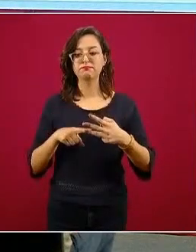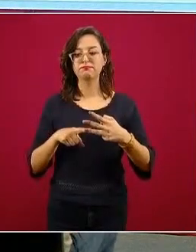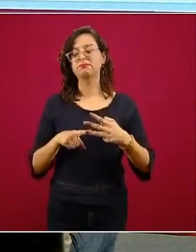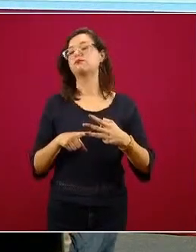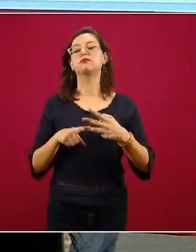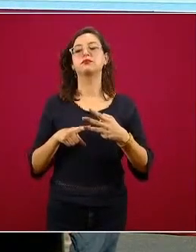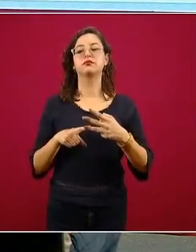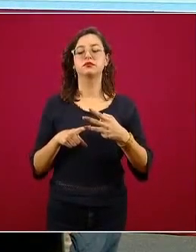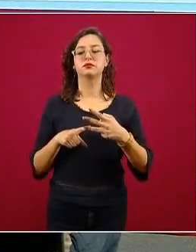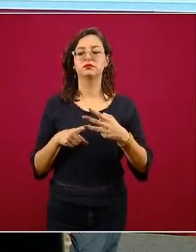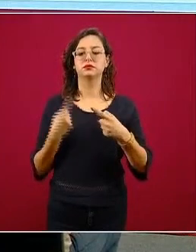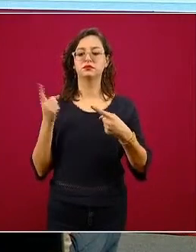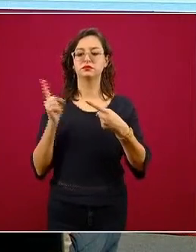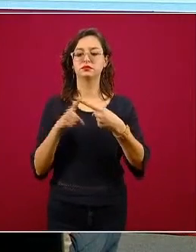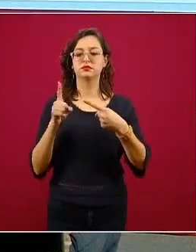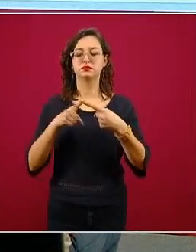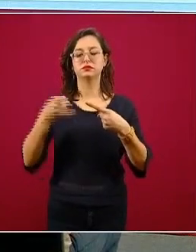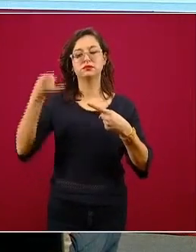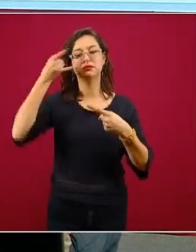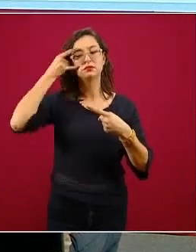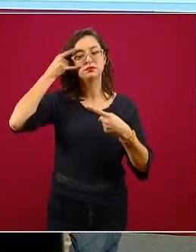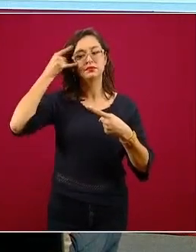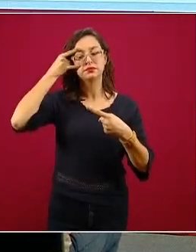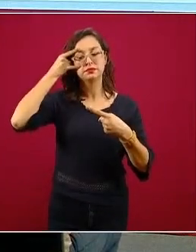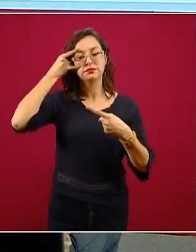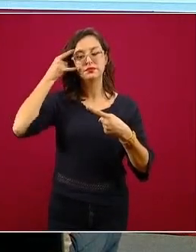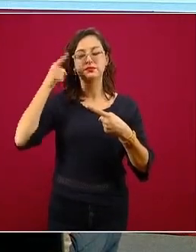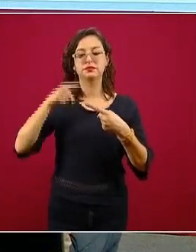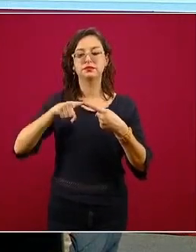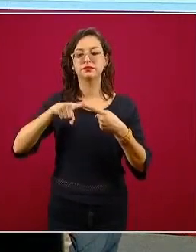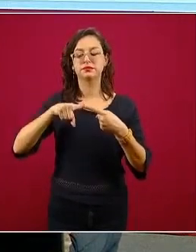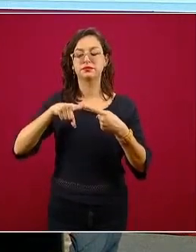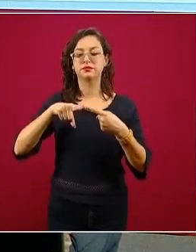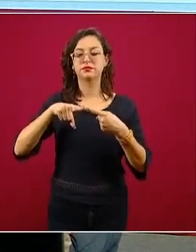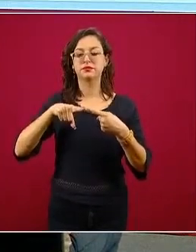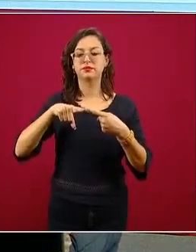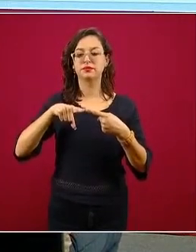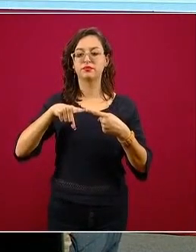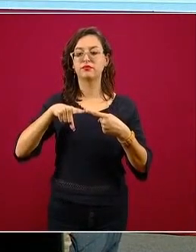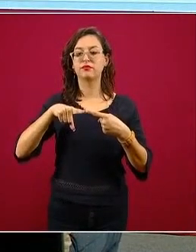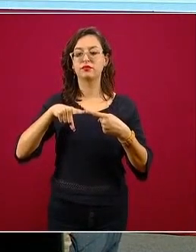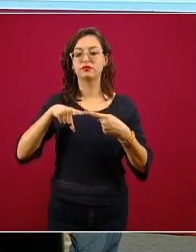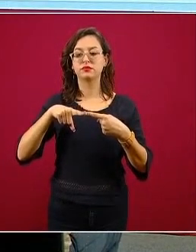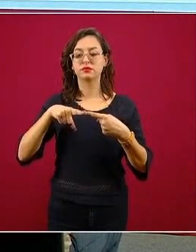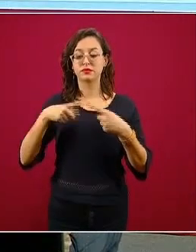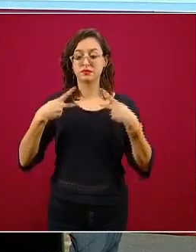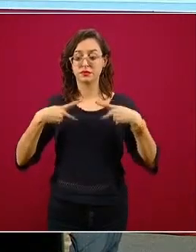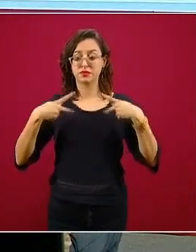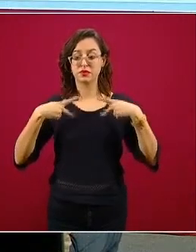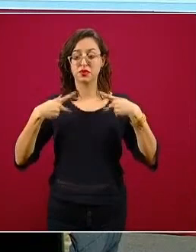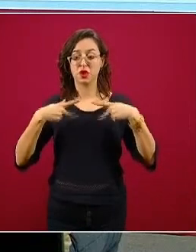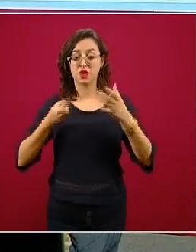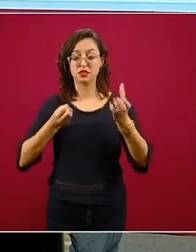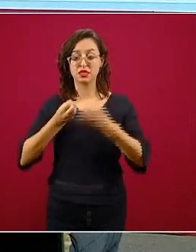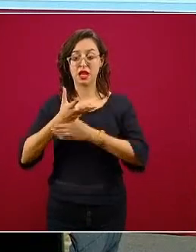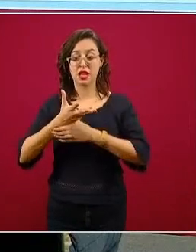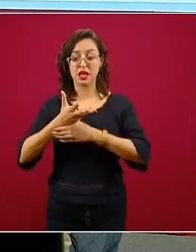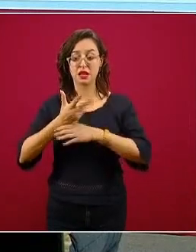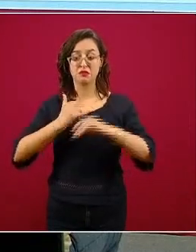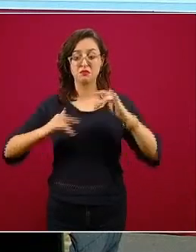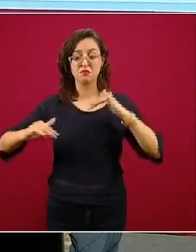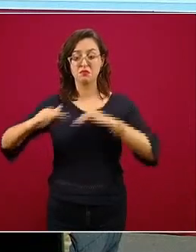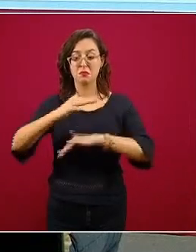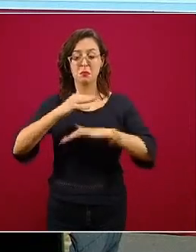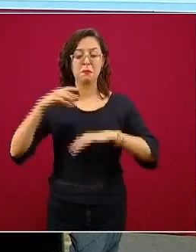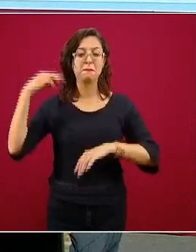Empecemos en el orden que los presentamos. Campeche, aquí arriba. Campeche logró, la semana 13 es